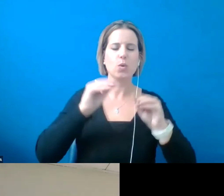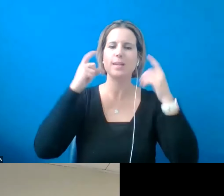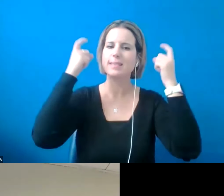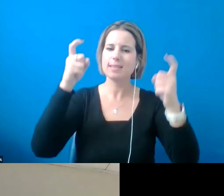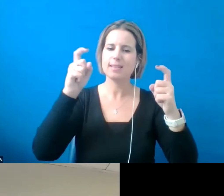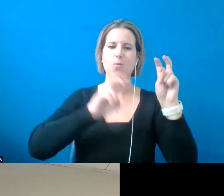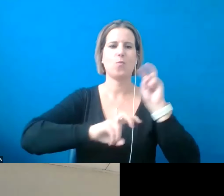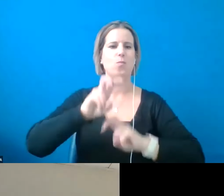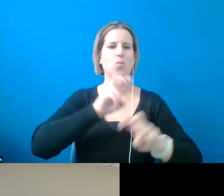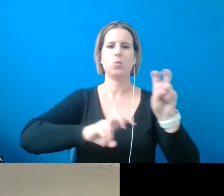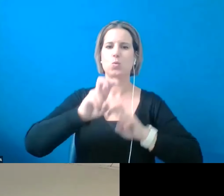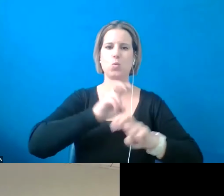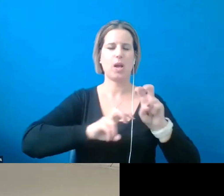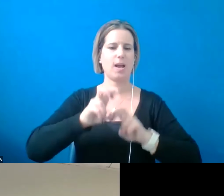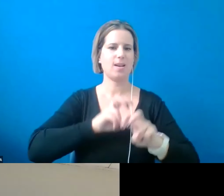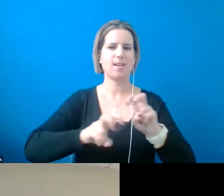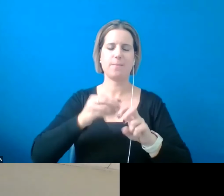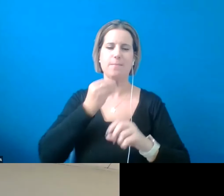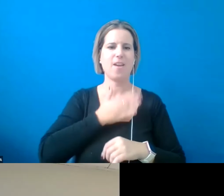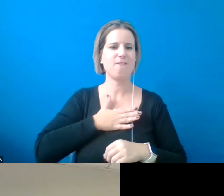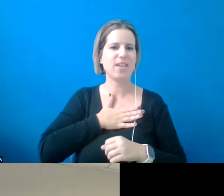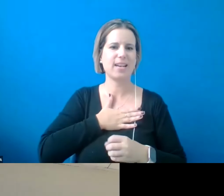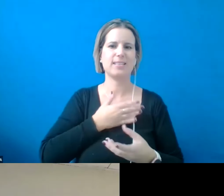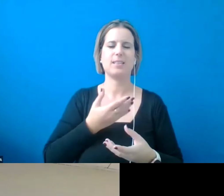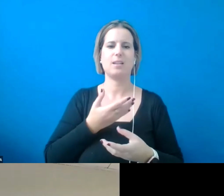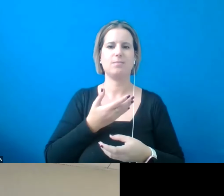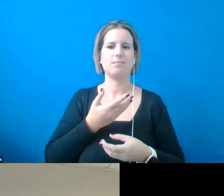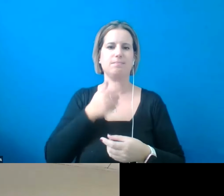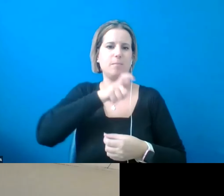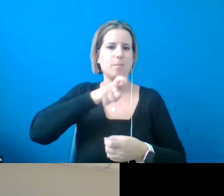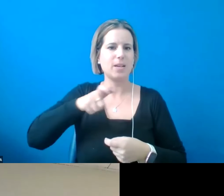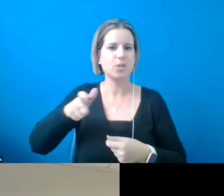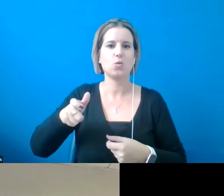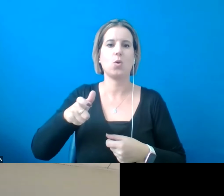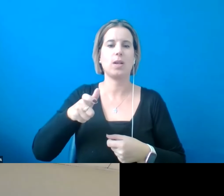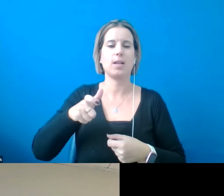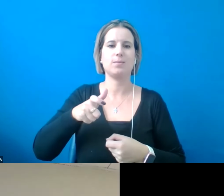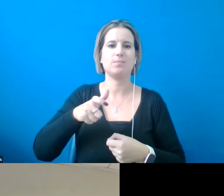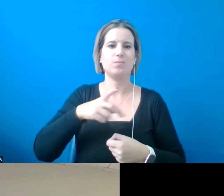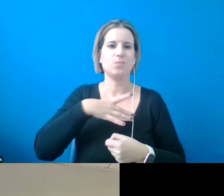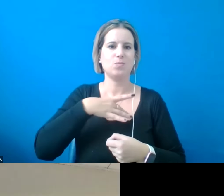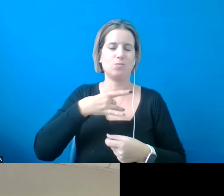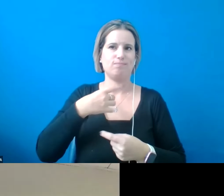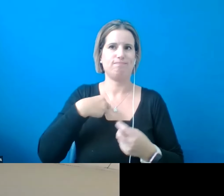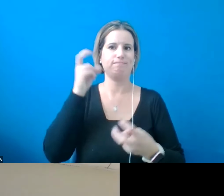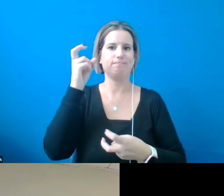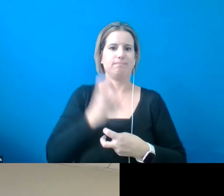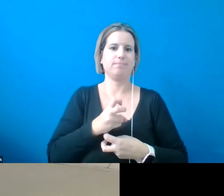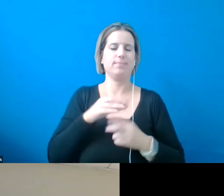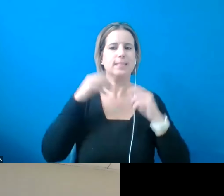buscar el bienestar emocional de las personas que acuden a nuestra unidad